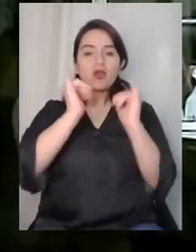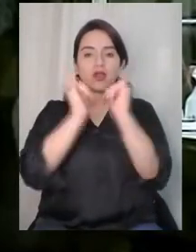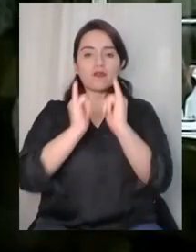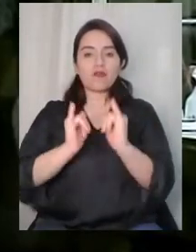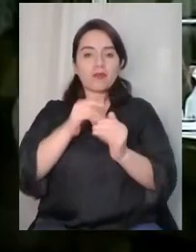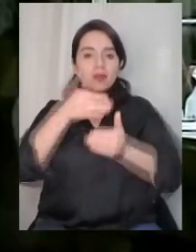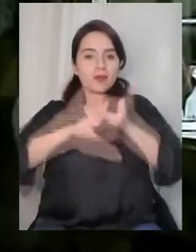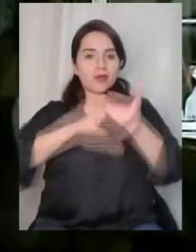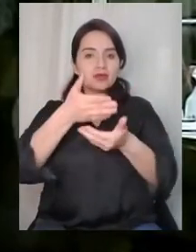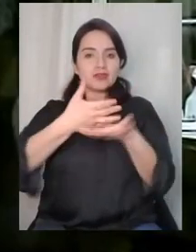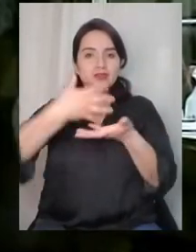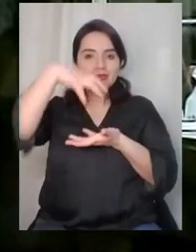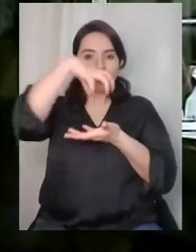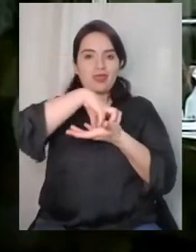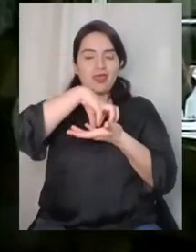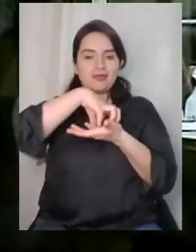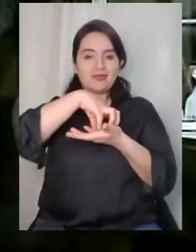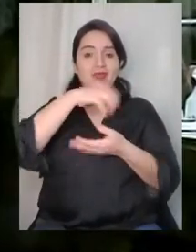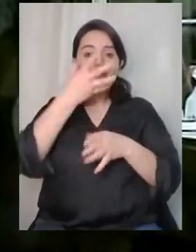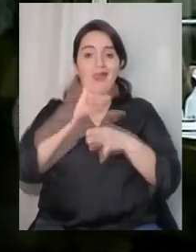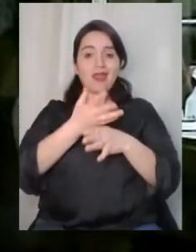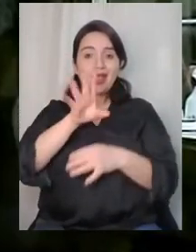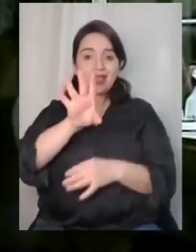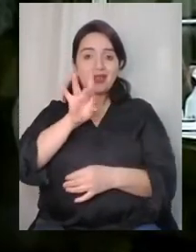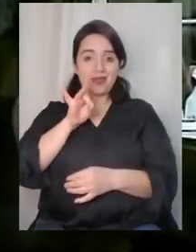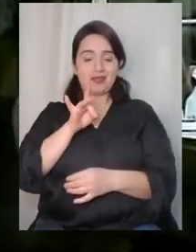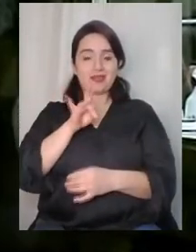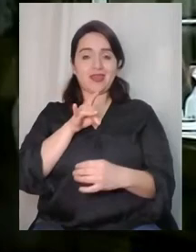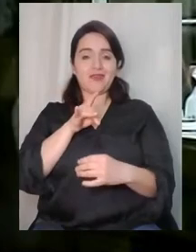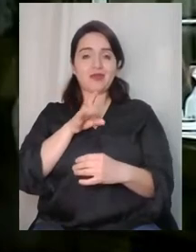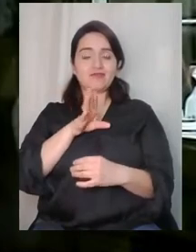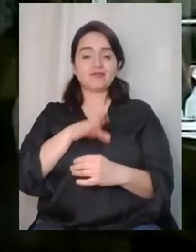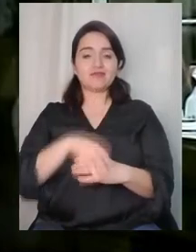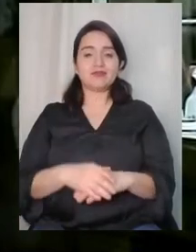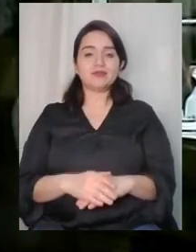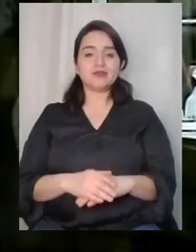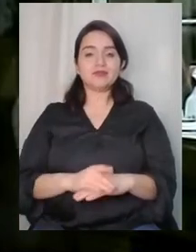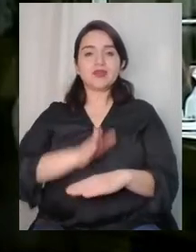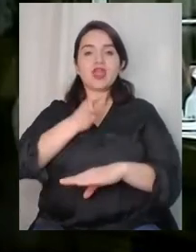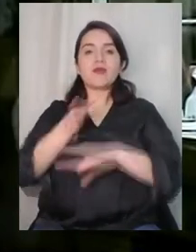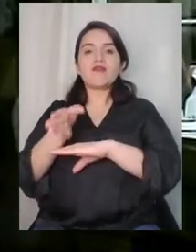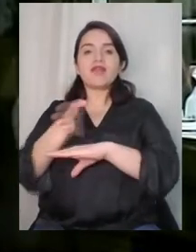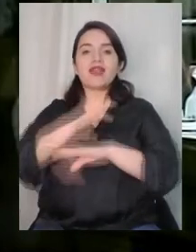alternativas de movilidad a territorios donde actualmente